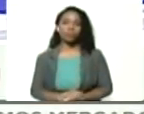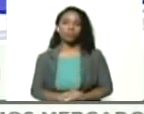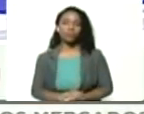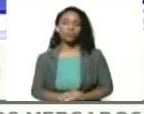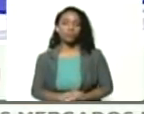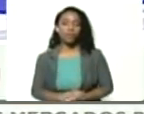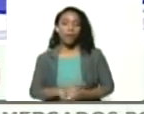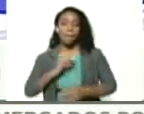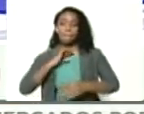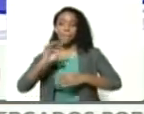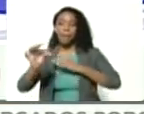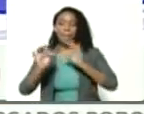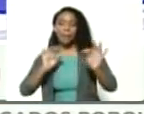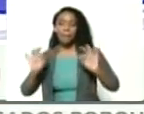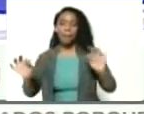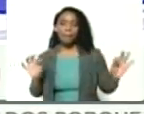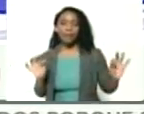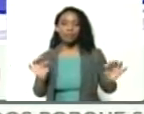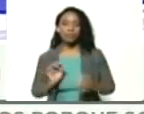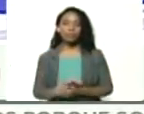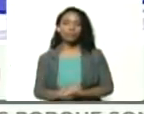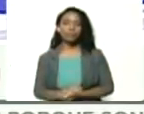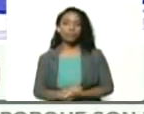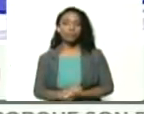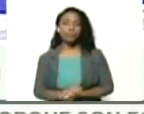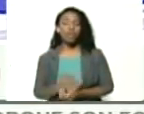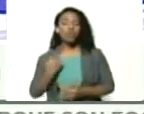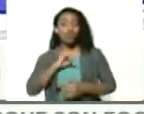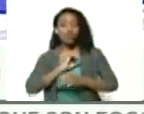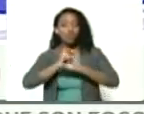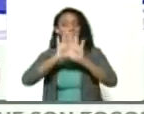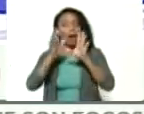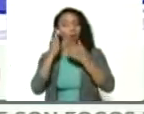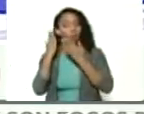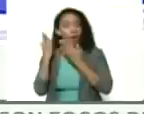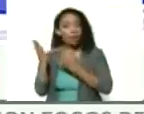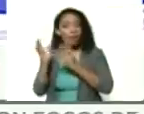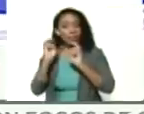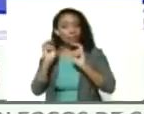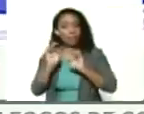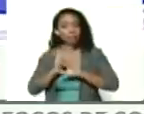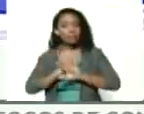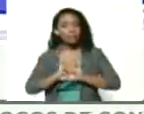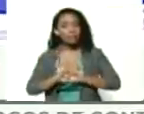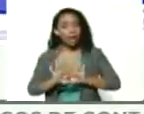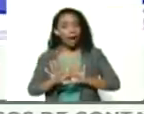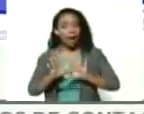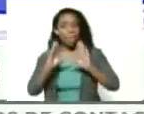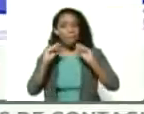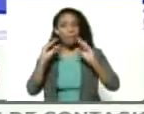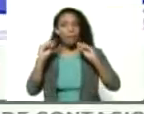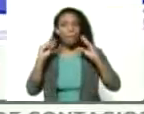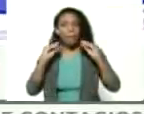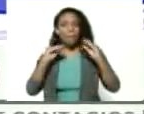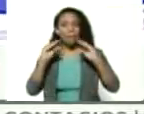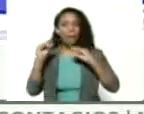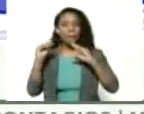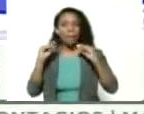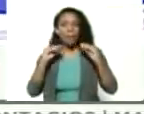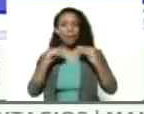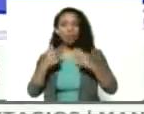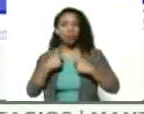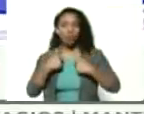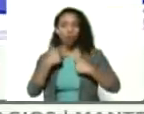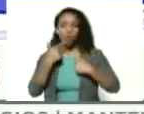Lo transmites. ¿Ah? Vamos a estar claros en eso. Ya se está hablando Como yo lo